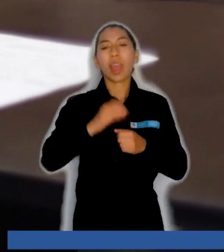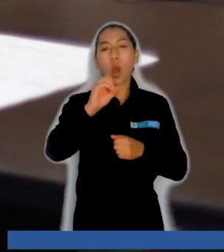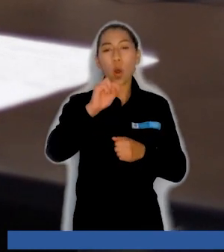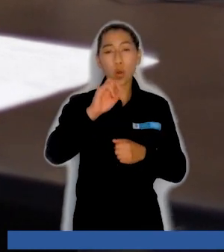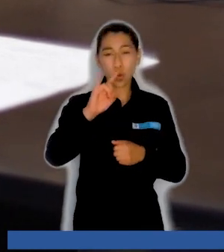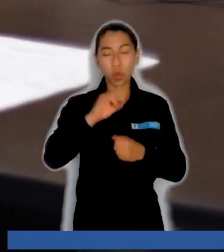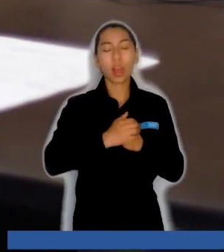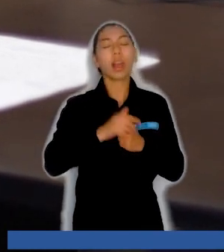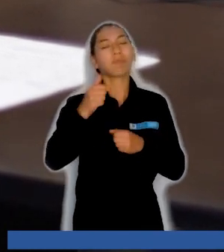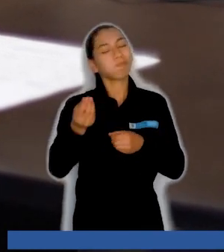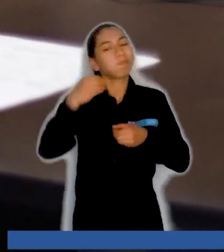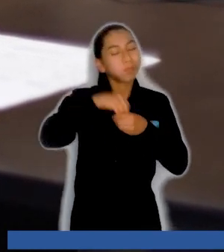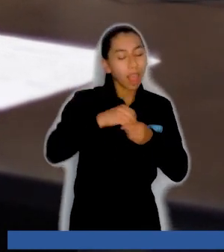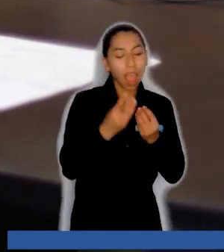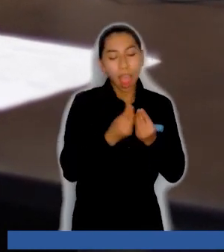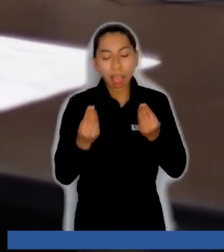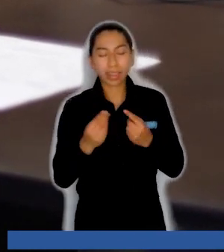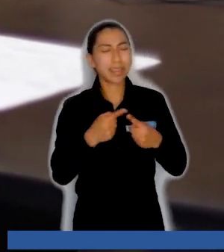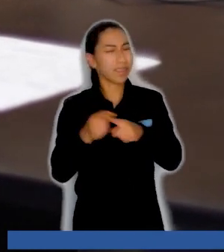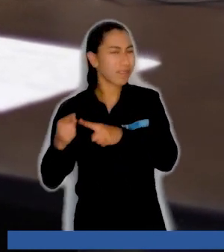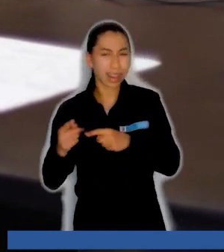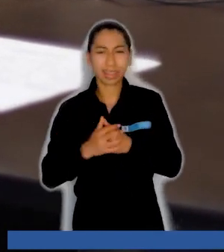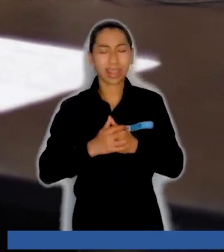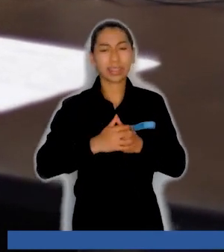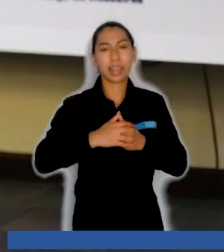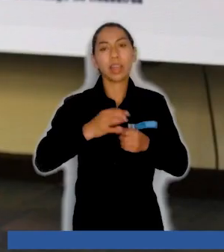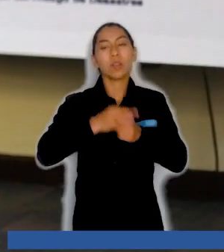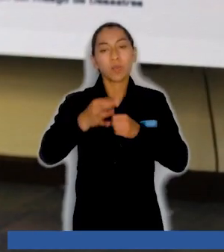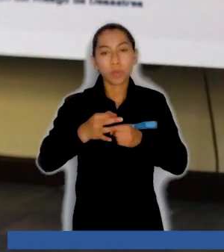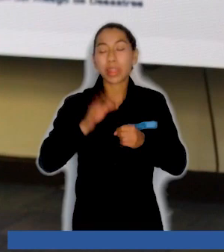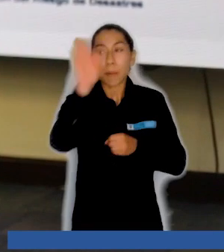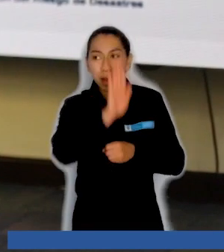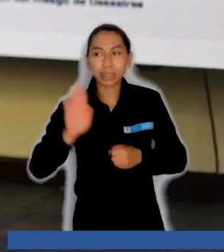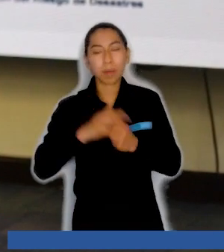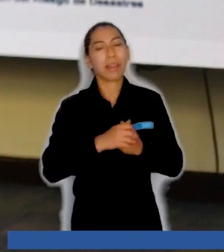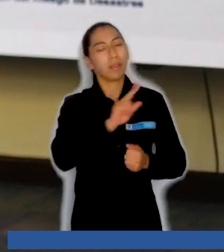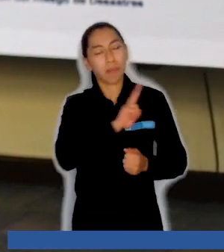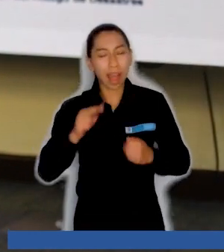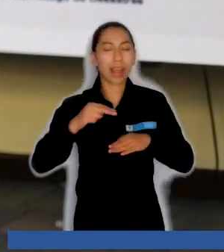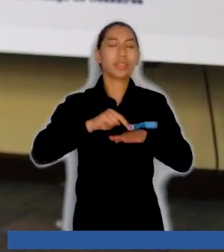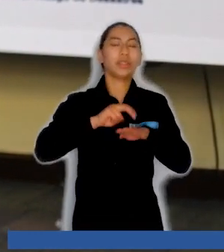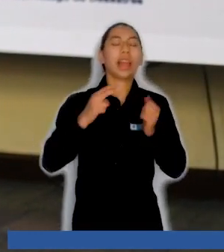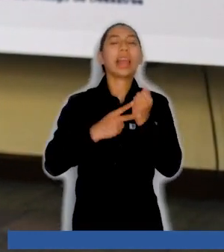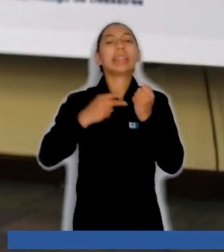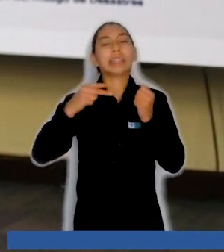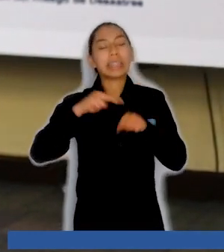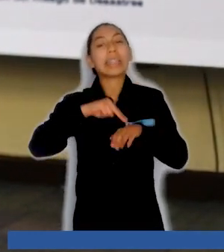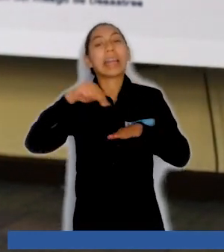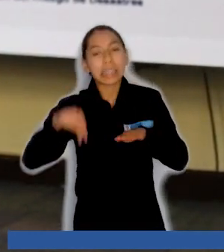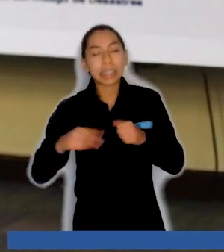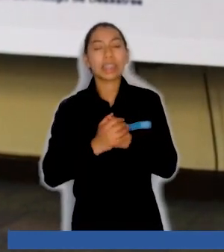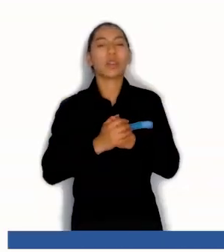y se desarrollará en los departamentos de Chocó, Meta, Nariño, Norte de Santander, Valle del Cauca, Guainía, Baupés, Bichada, Putumayo, Quindío, Cauca,